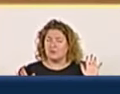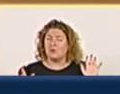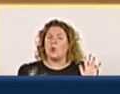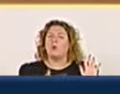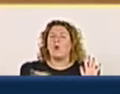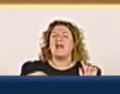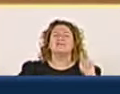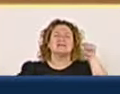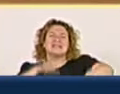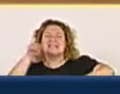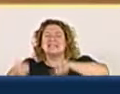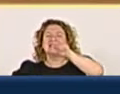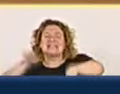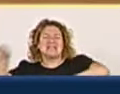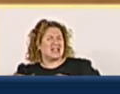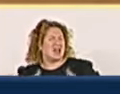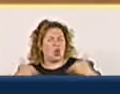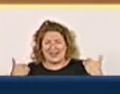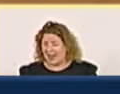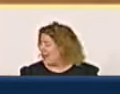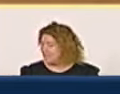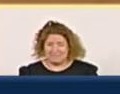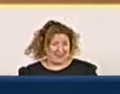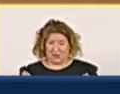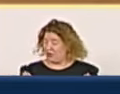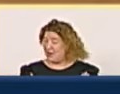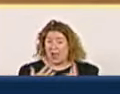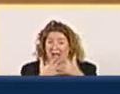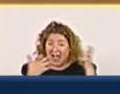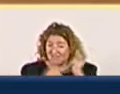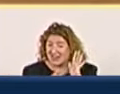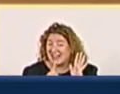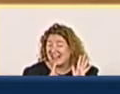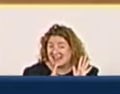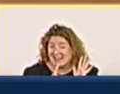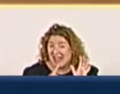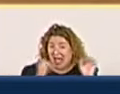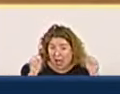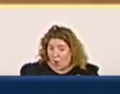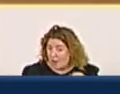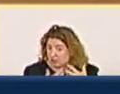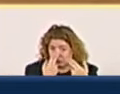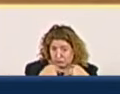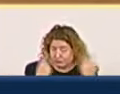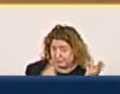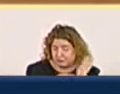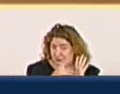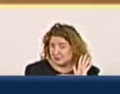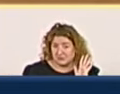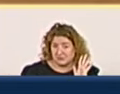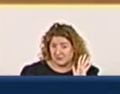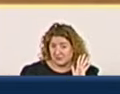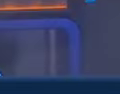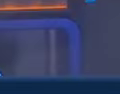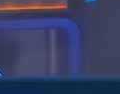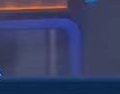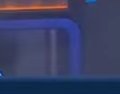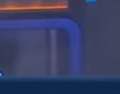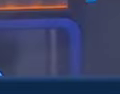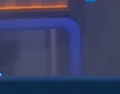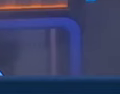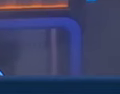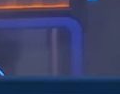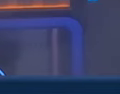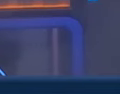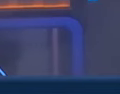dice el acuerdo es lo que dice. Y lo que no dice el acuerdo, como usted decía, no lo dice.